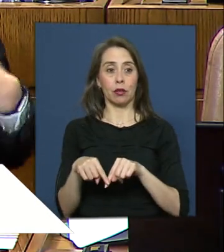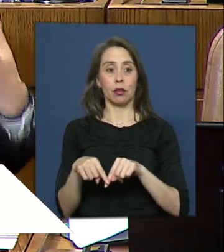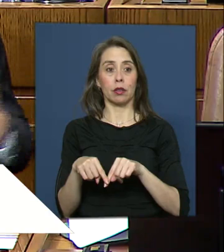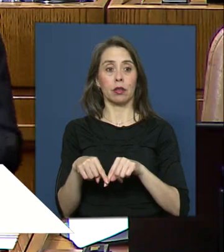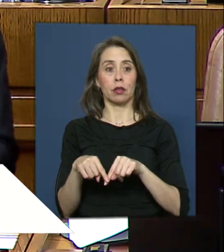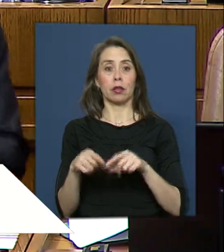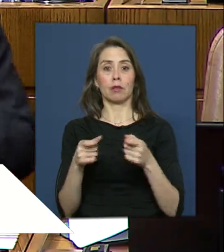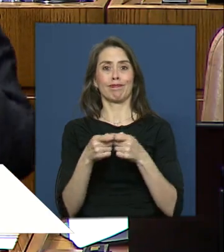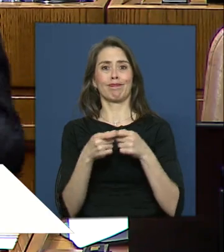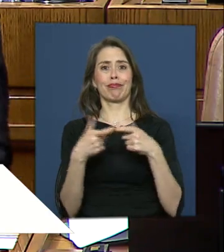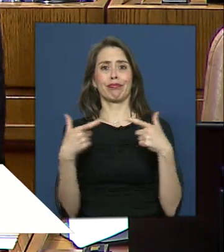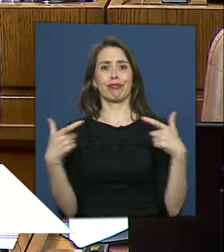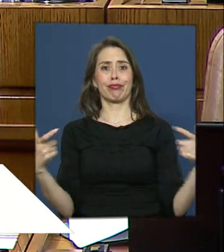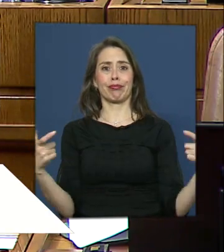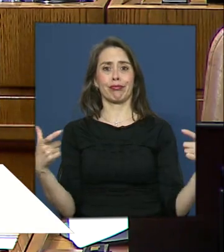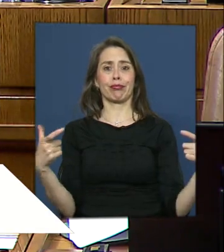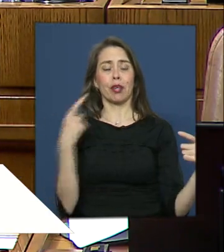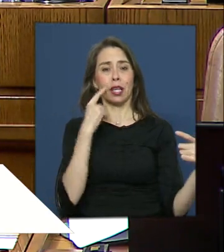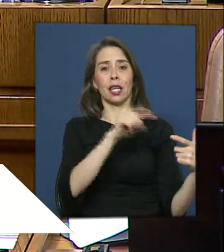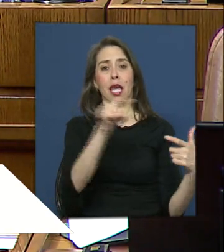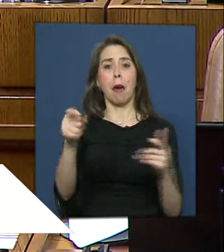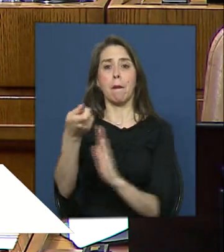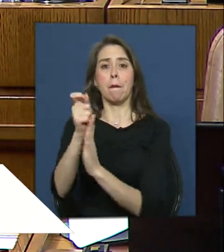más rápido que el promedio,